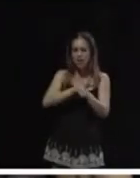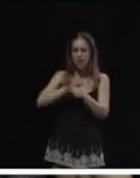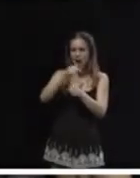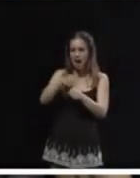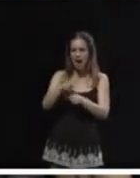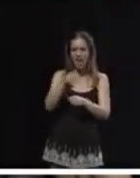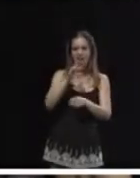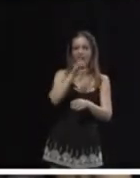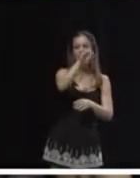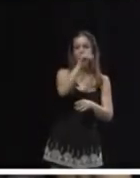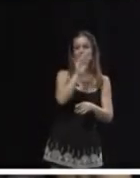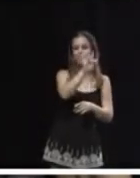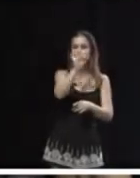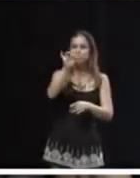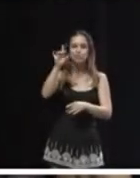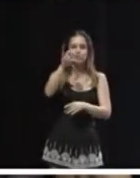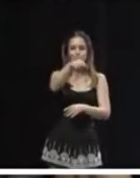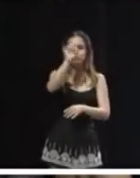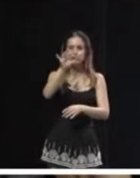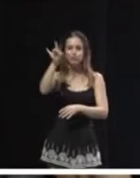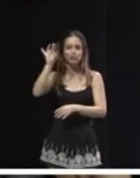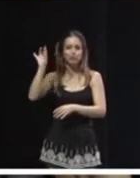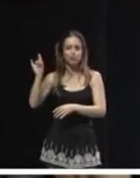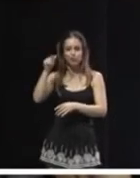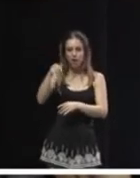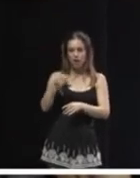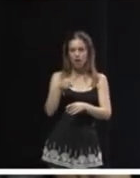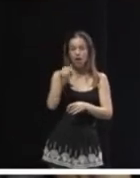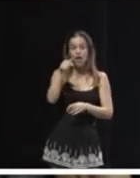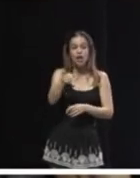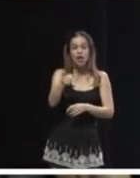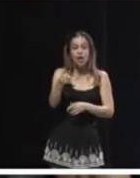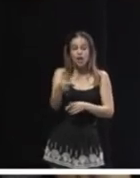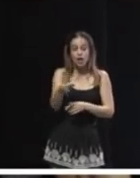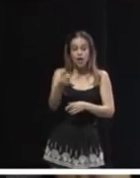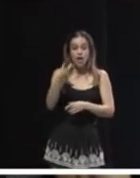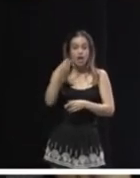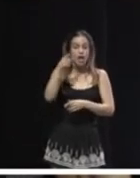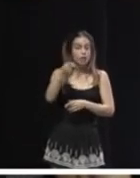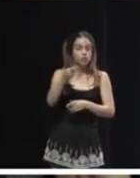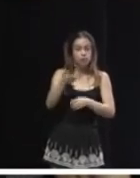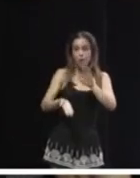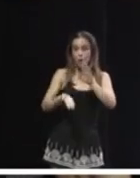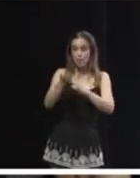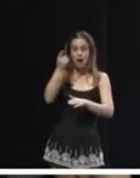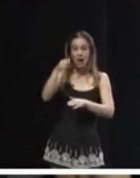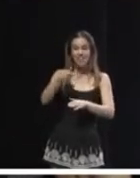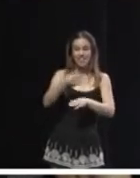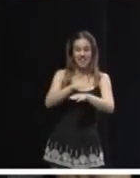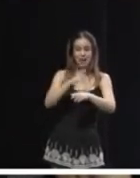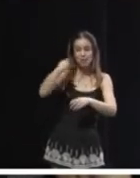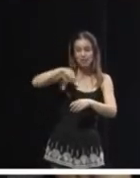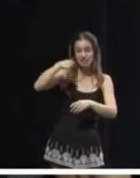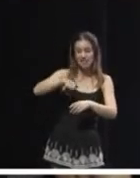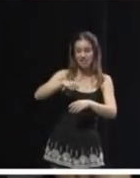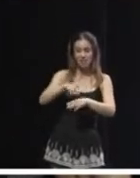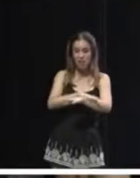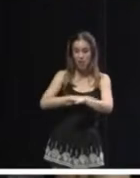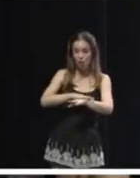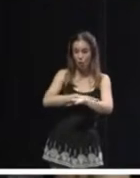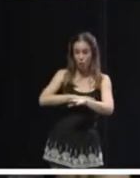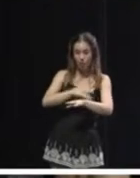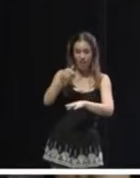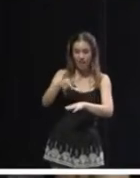pasar de ganar 70.000 euros al año a 140.000 euros al año, más que el presidente del Gobierno. Y otra de